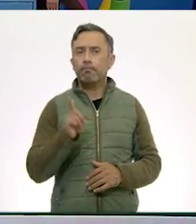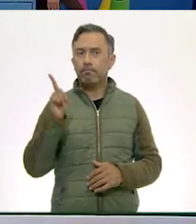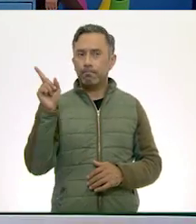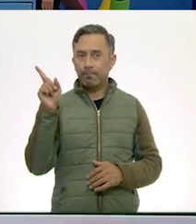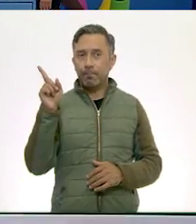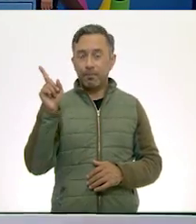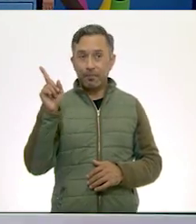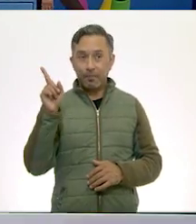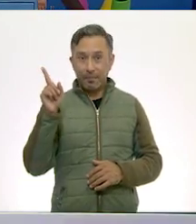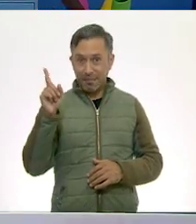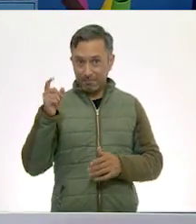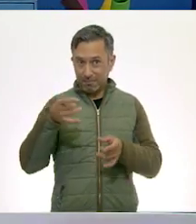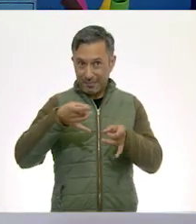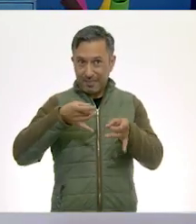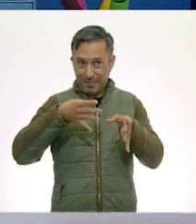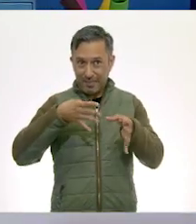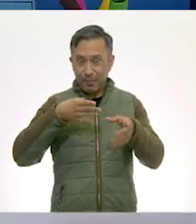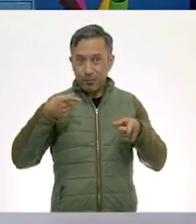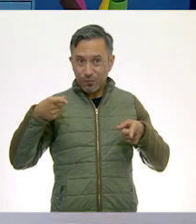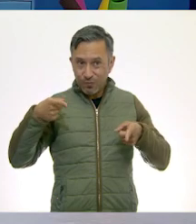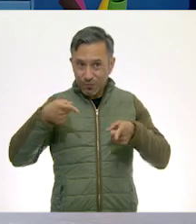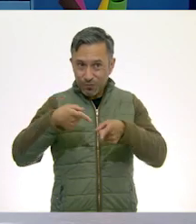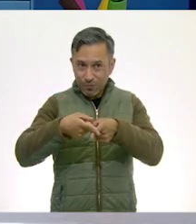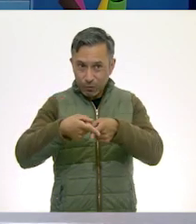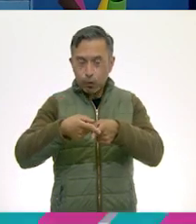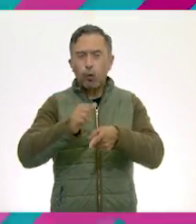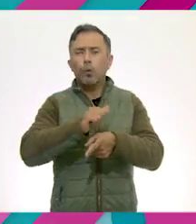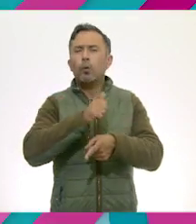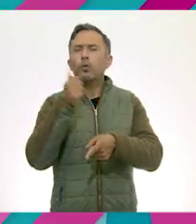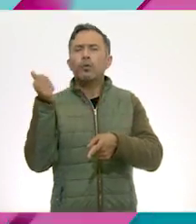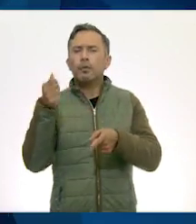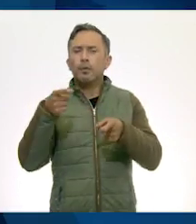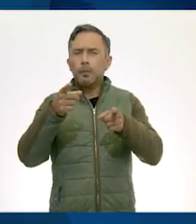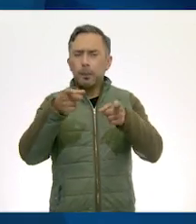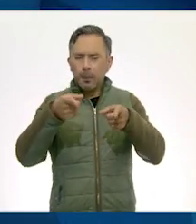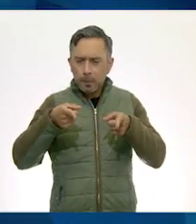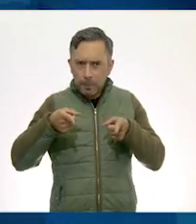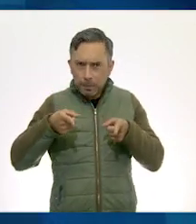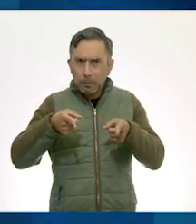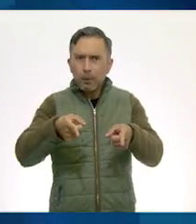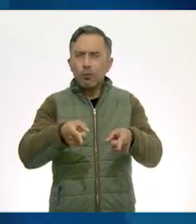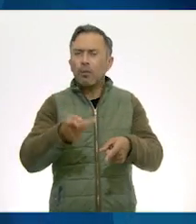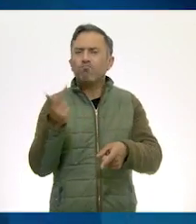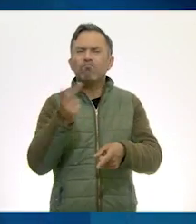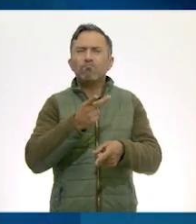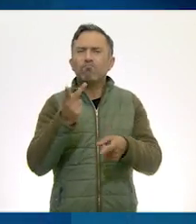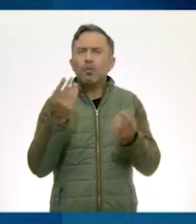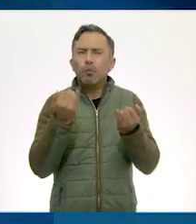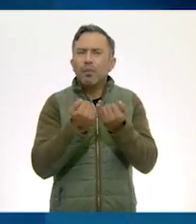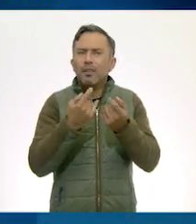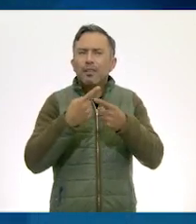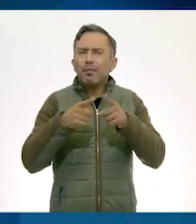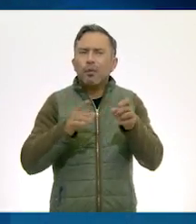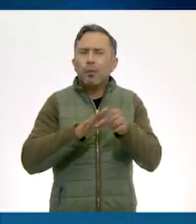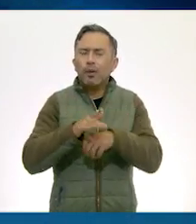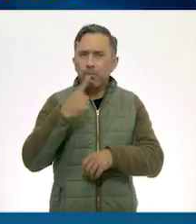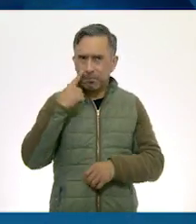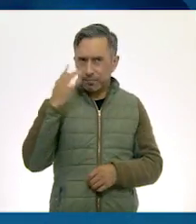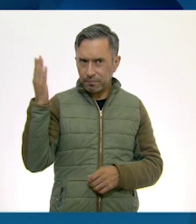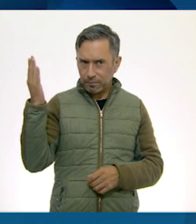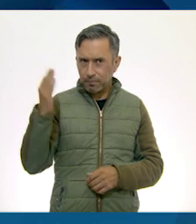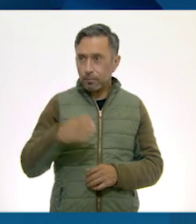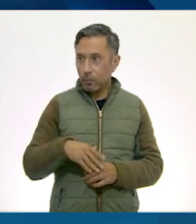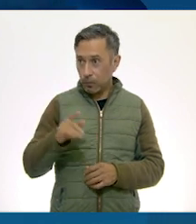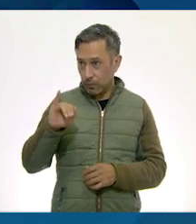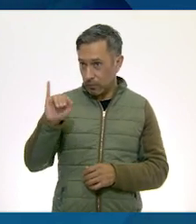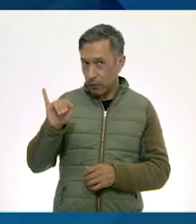líneas oblicuas con respecto a las perpendiculares? Juan Carlos, ¿me puedes ayudar? Sí,